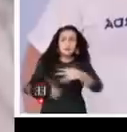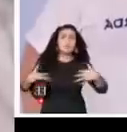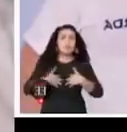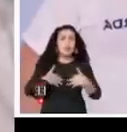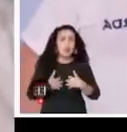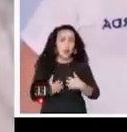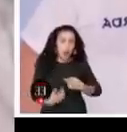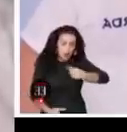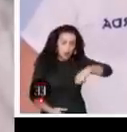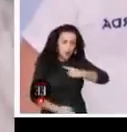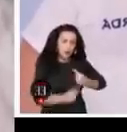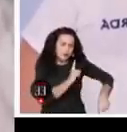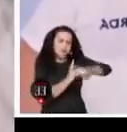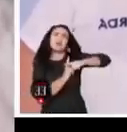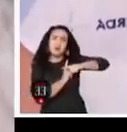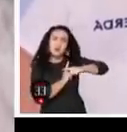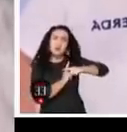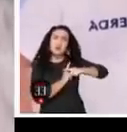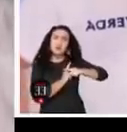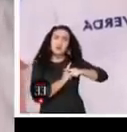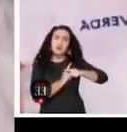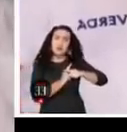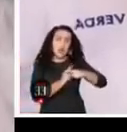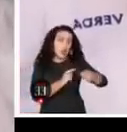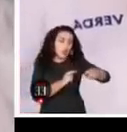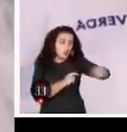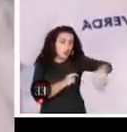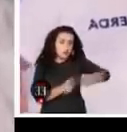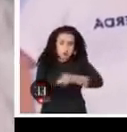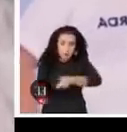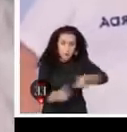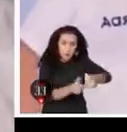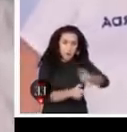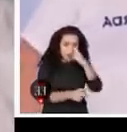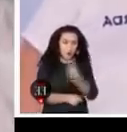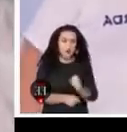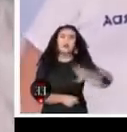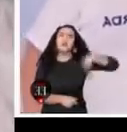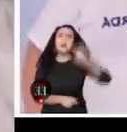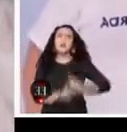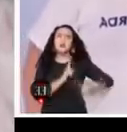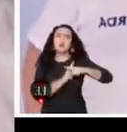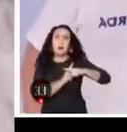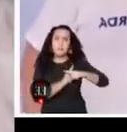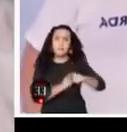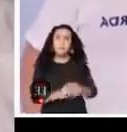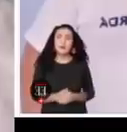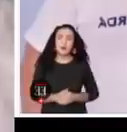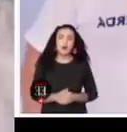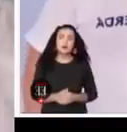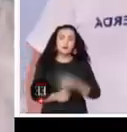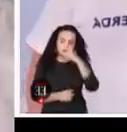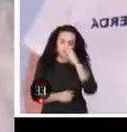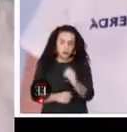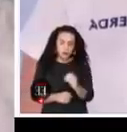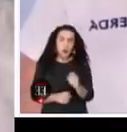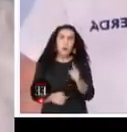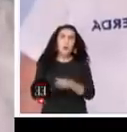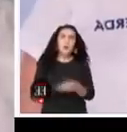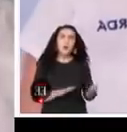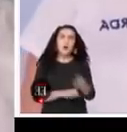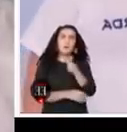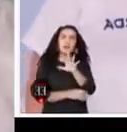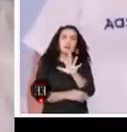amenazadas después de haber asesinado a nuestros hijos mi hijo murió el 25 de agosto